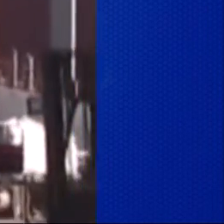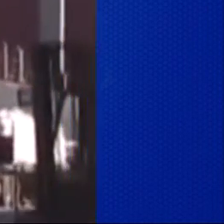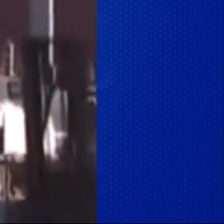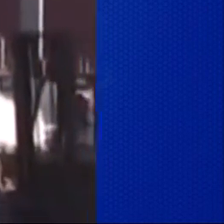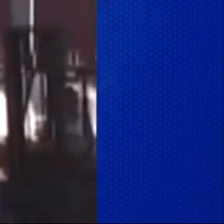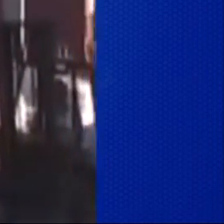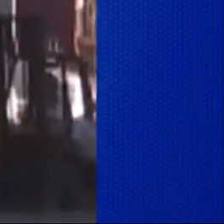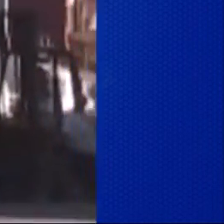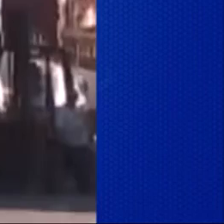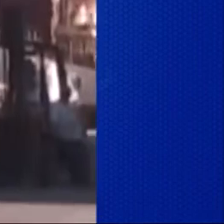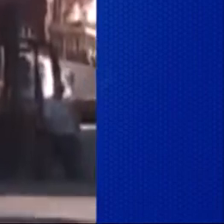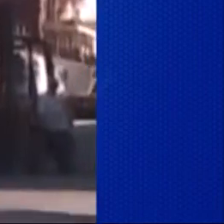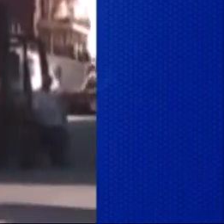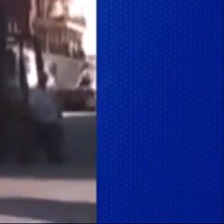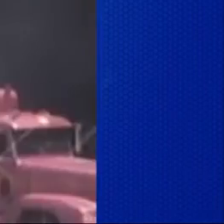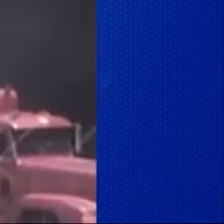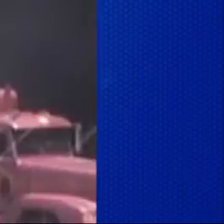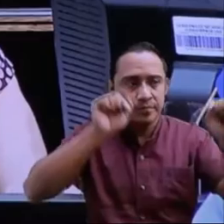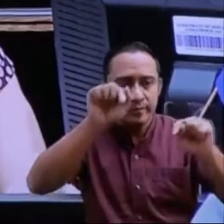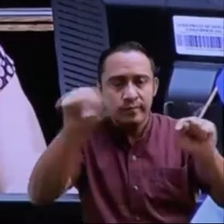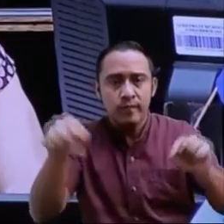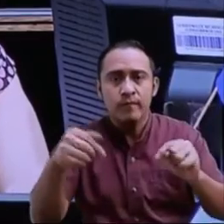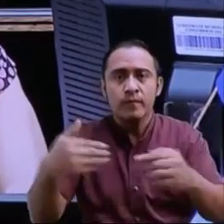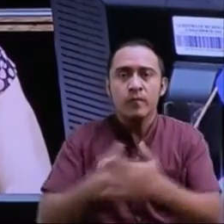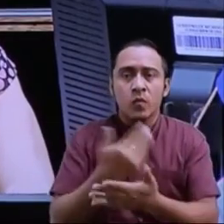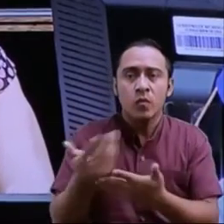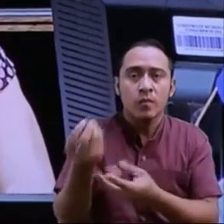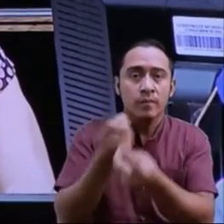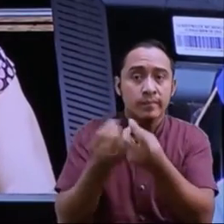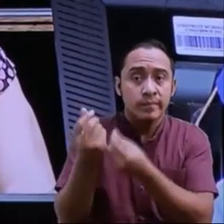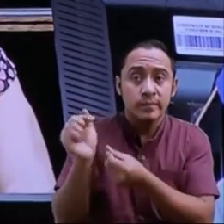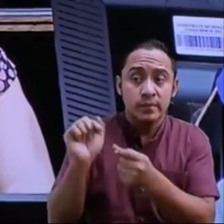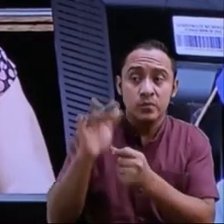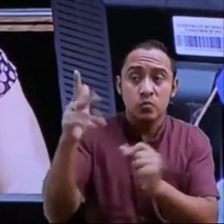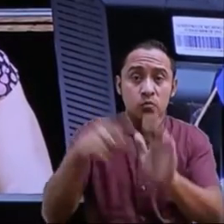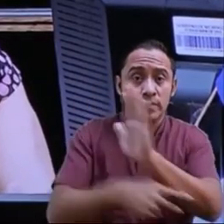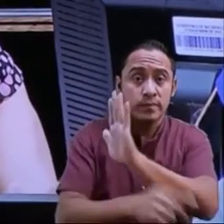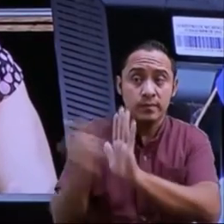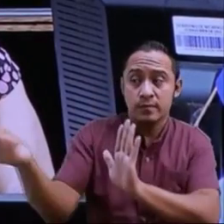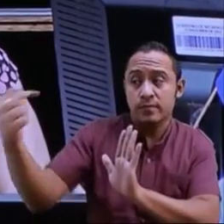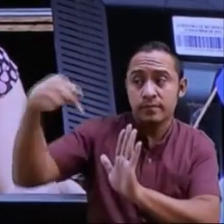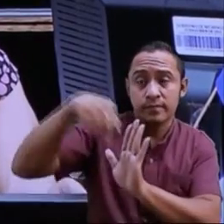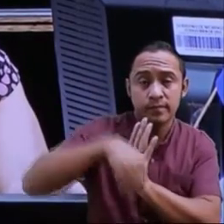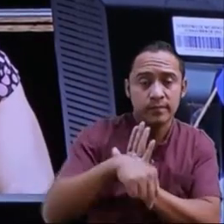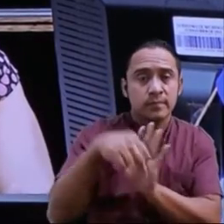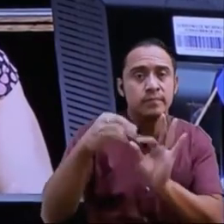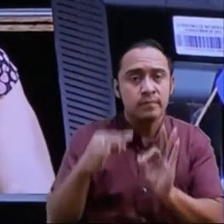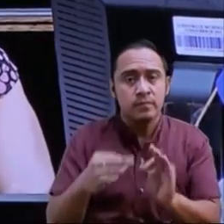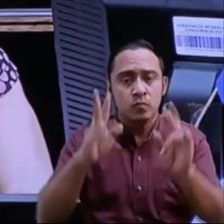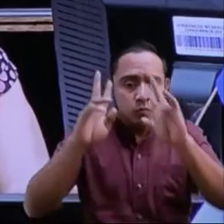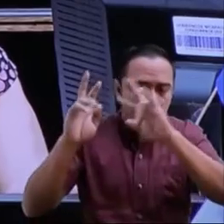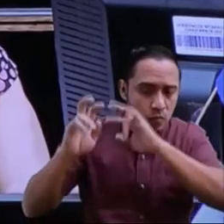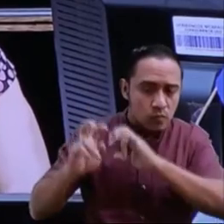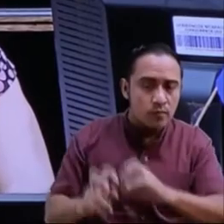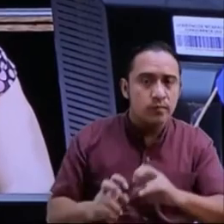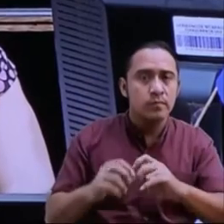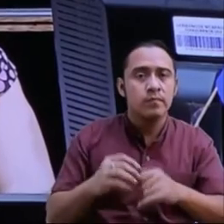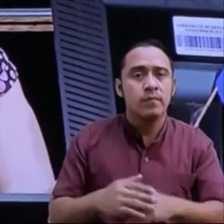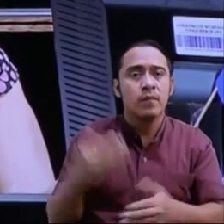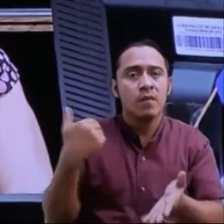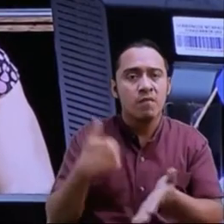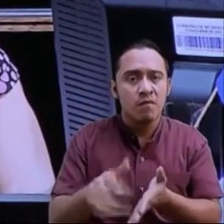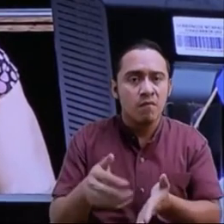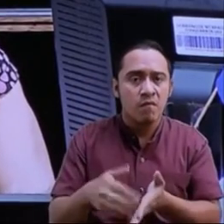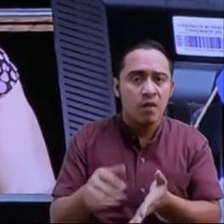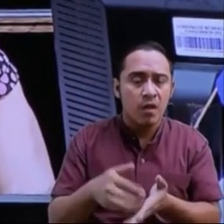mercado, identificando nuevas inversiones extranjeras para evaluar la